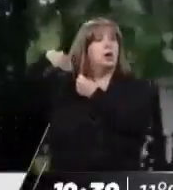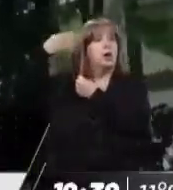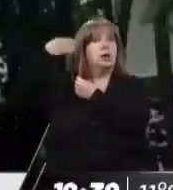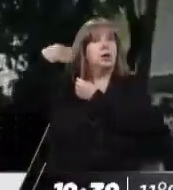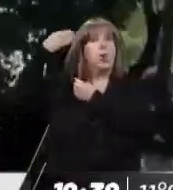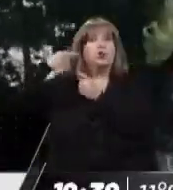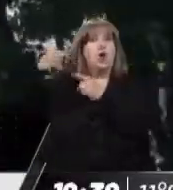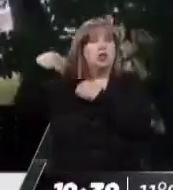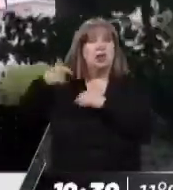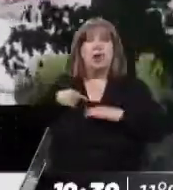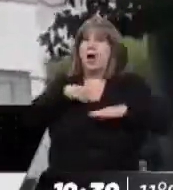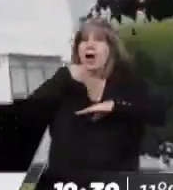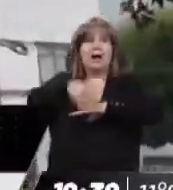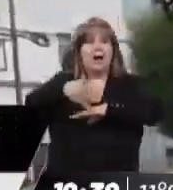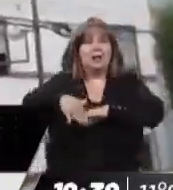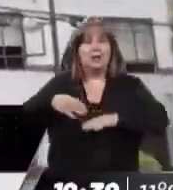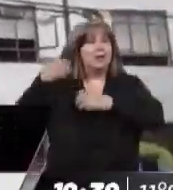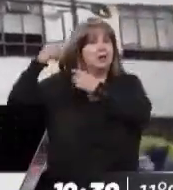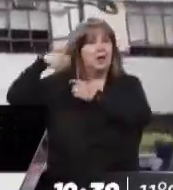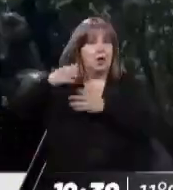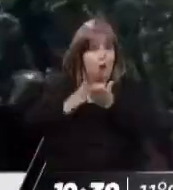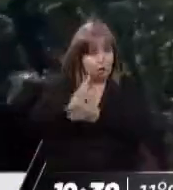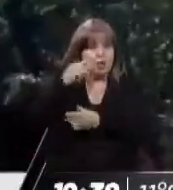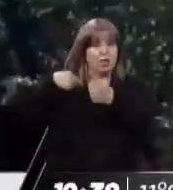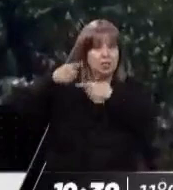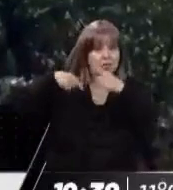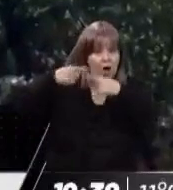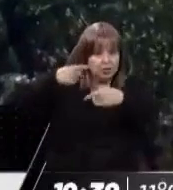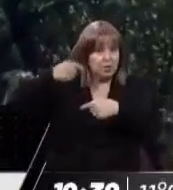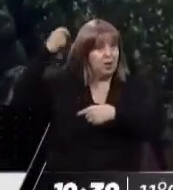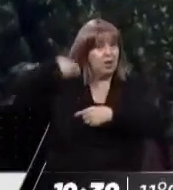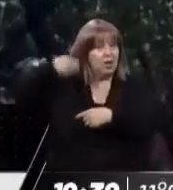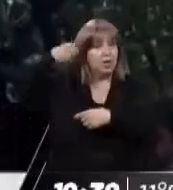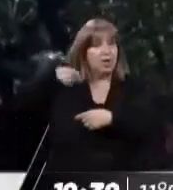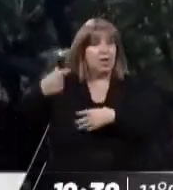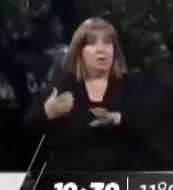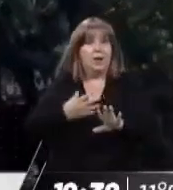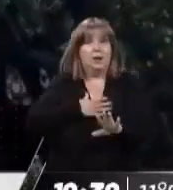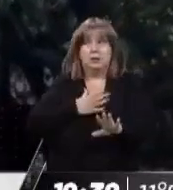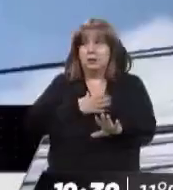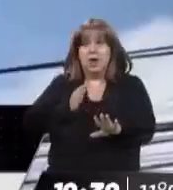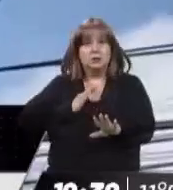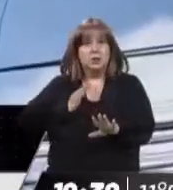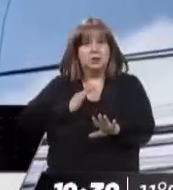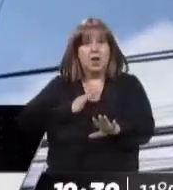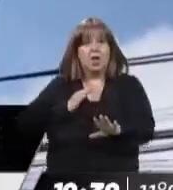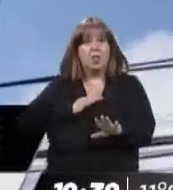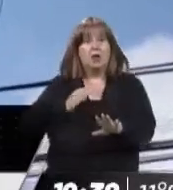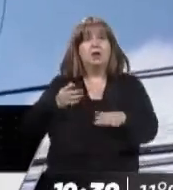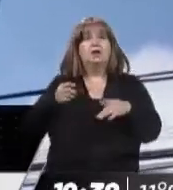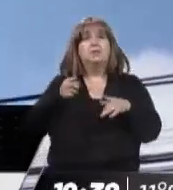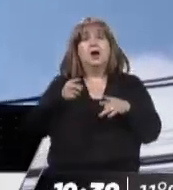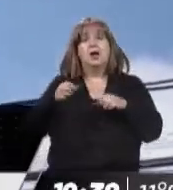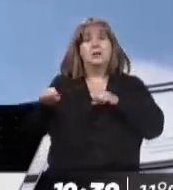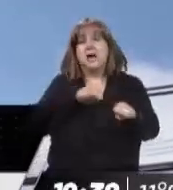digo el susto de todas las personas que vemos a través de los distintos vídeos que sean viralizado a causa